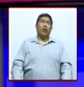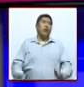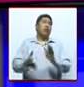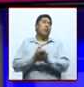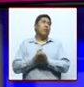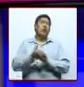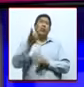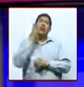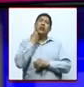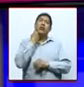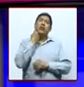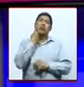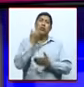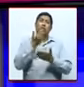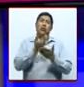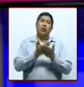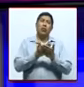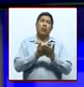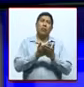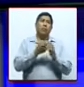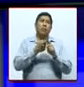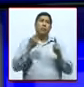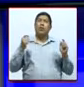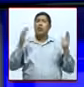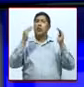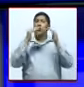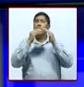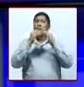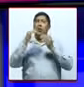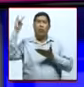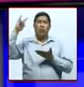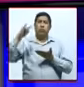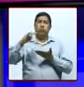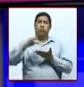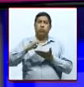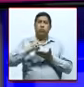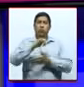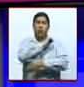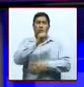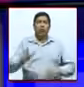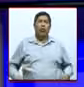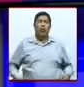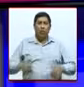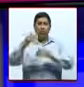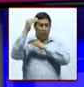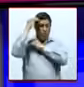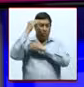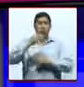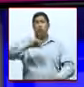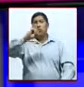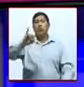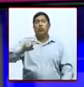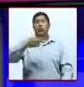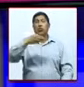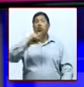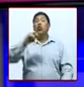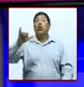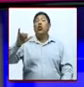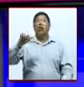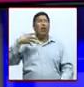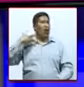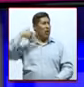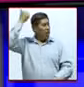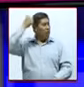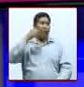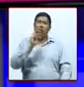Y hace instantes ha llegado desde La Paz hasta el aeropuerto de Birubiru el alcalde de Santa Cruz, Johnny Fernández, también jefe nacional